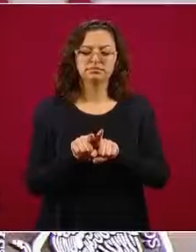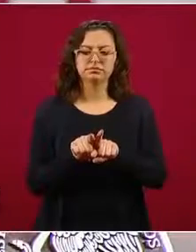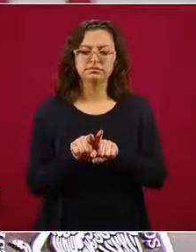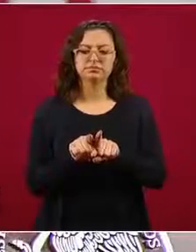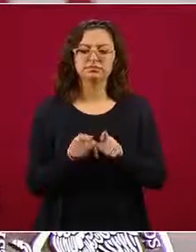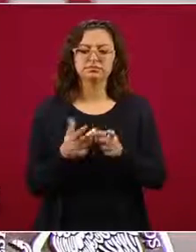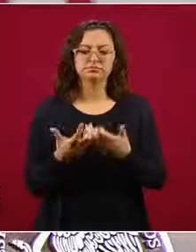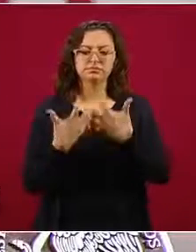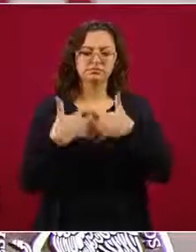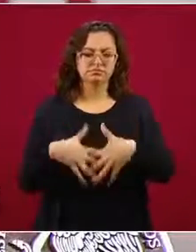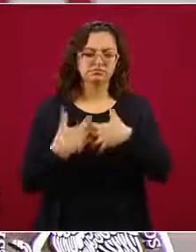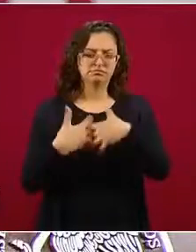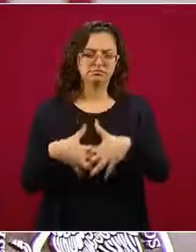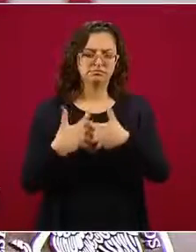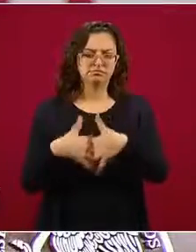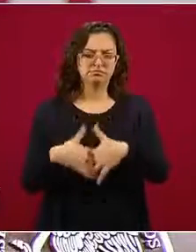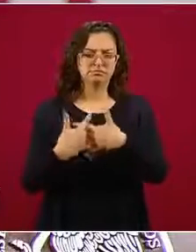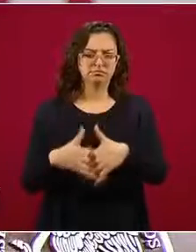industrial,